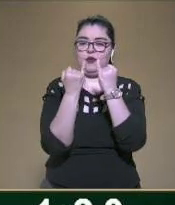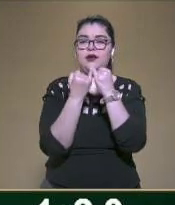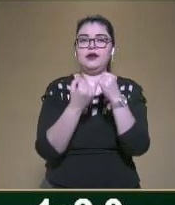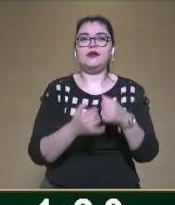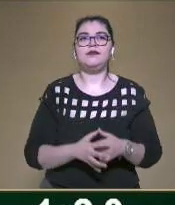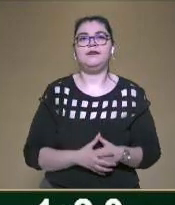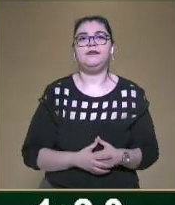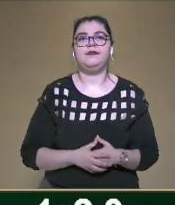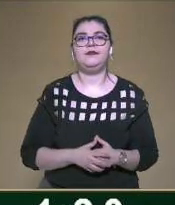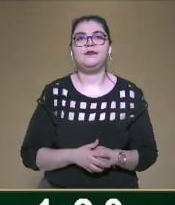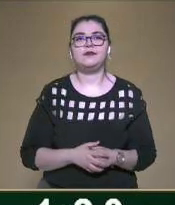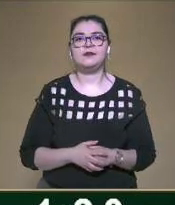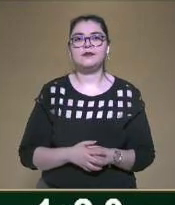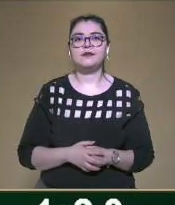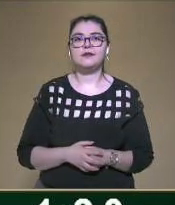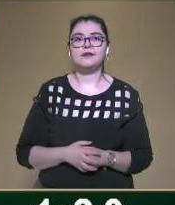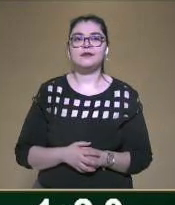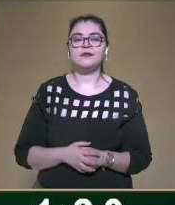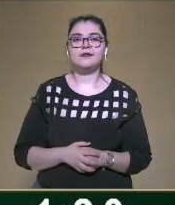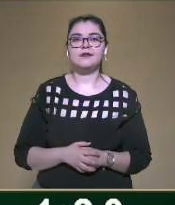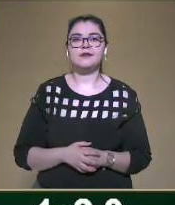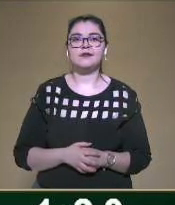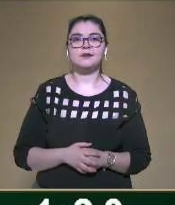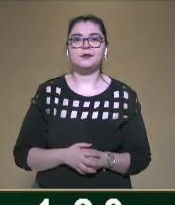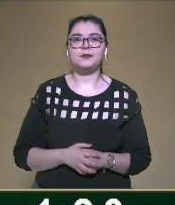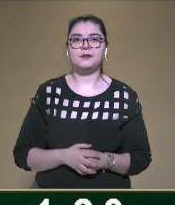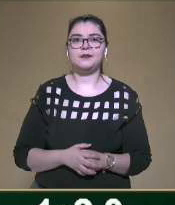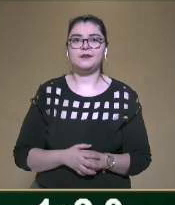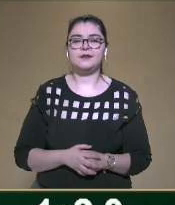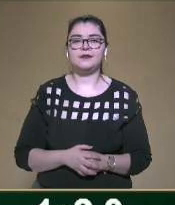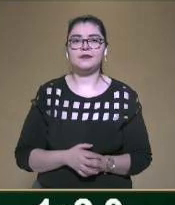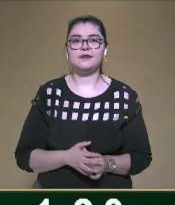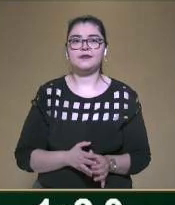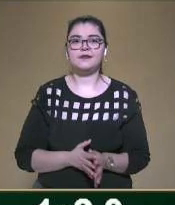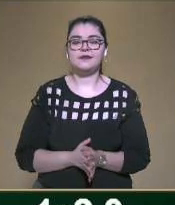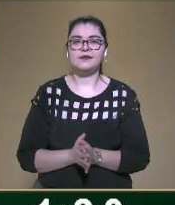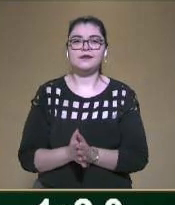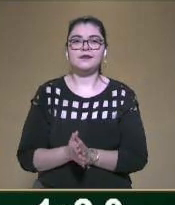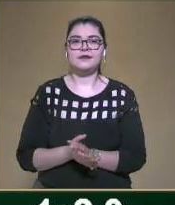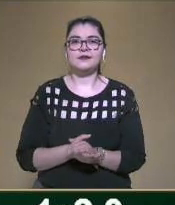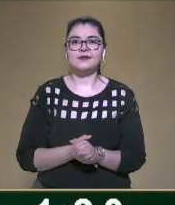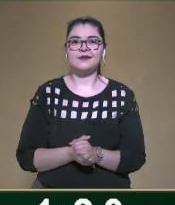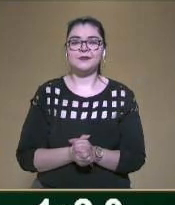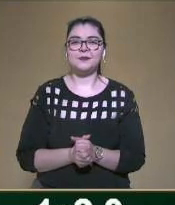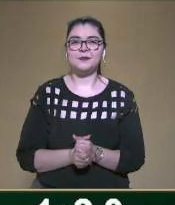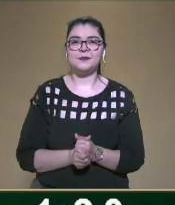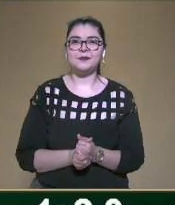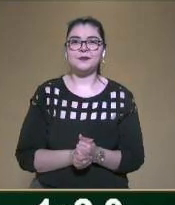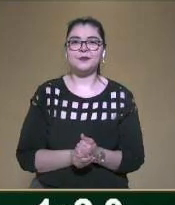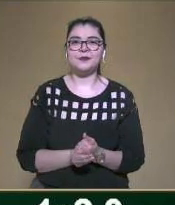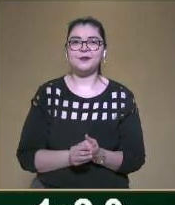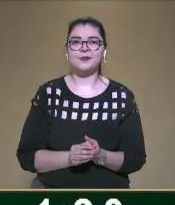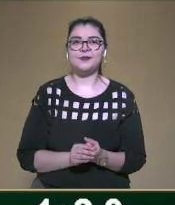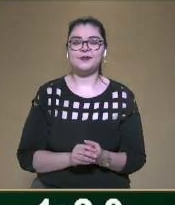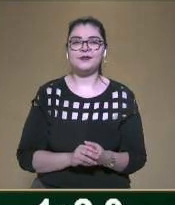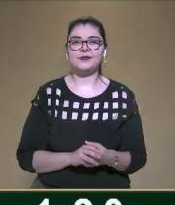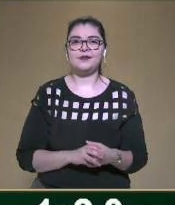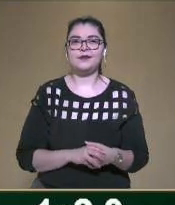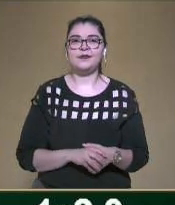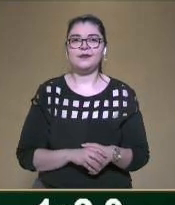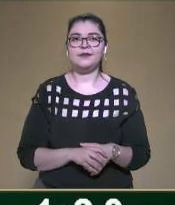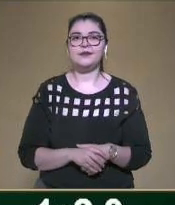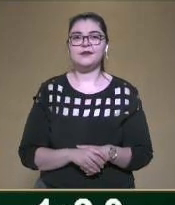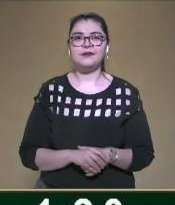dividiendo también en ocho partes iguales. Entonces, ok, vamos a hacer